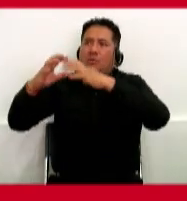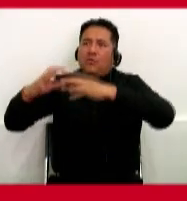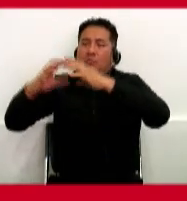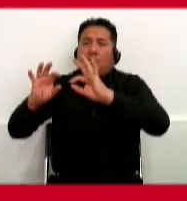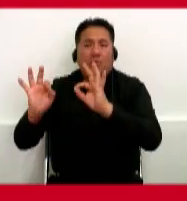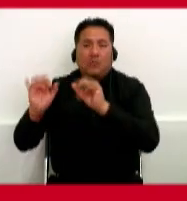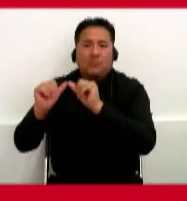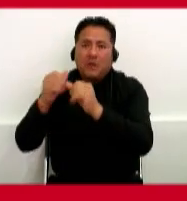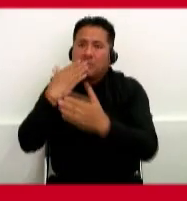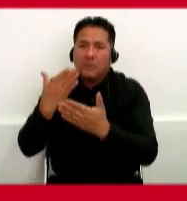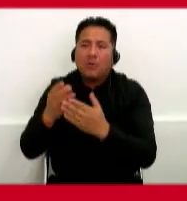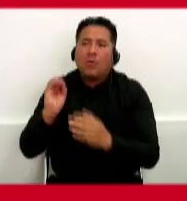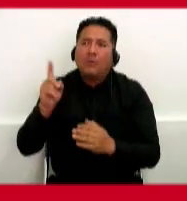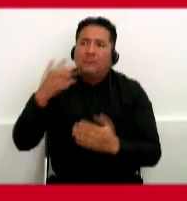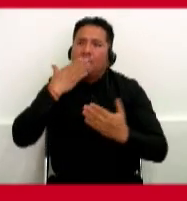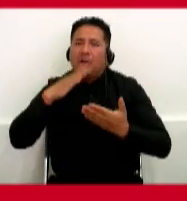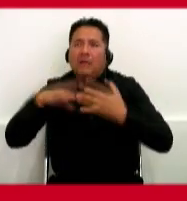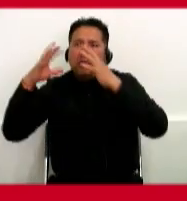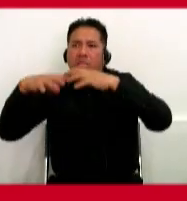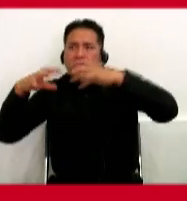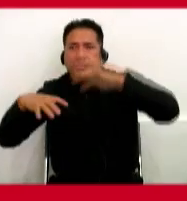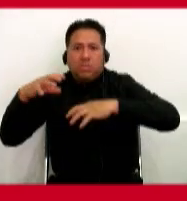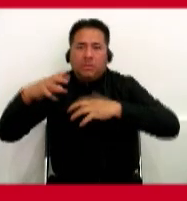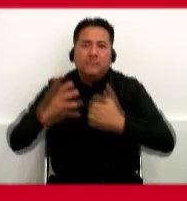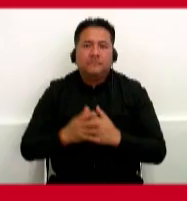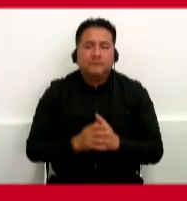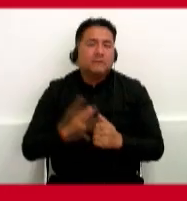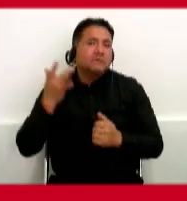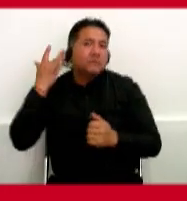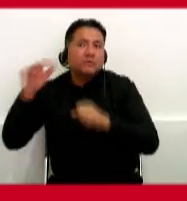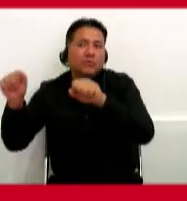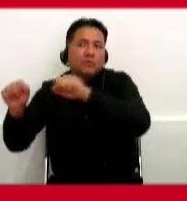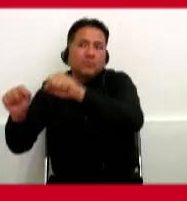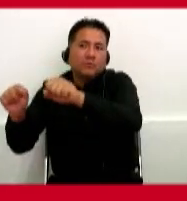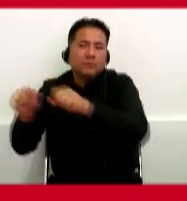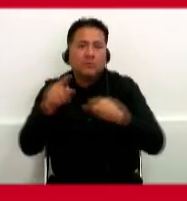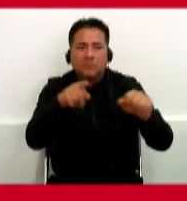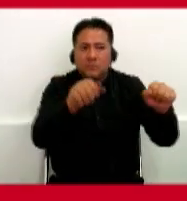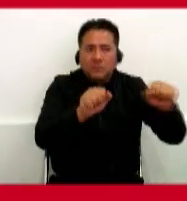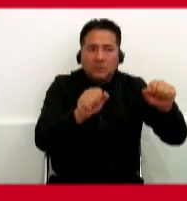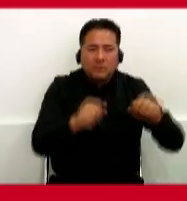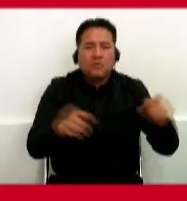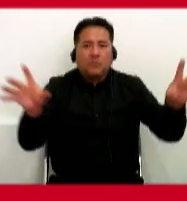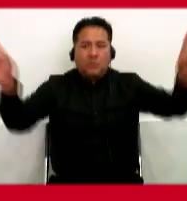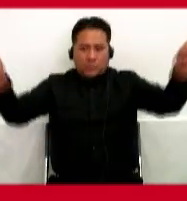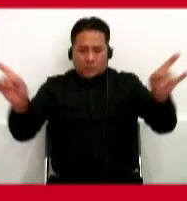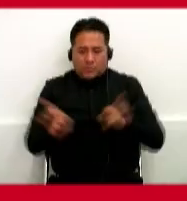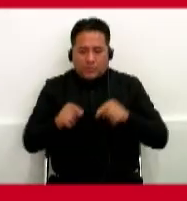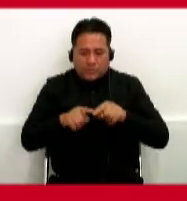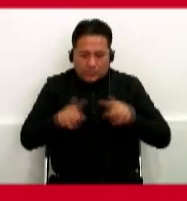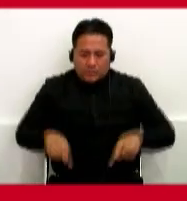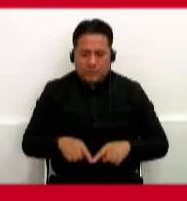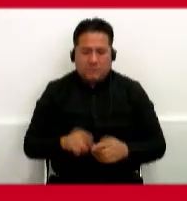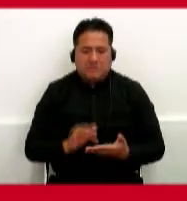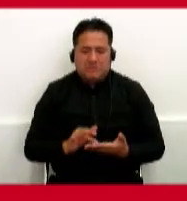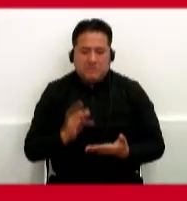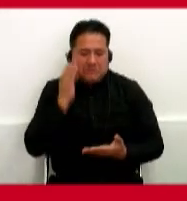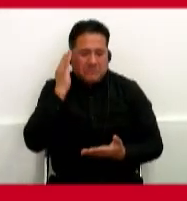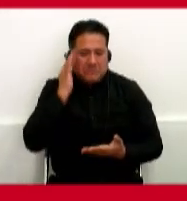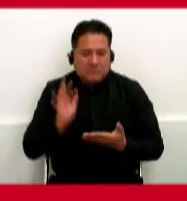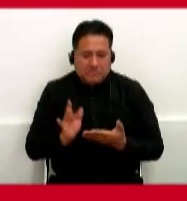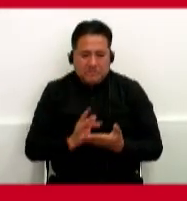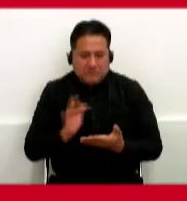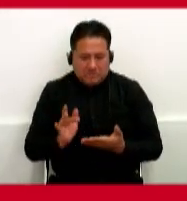luminosa. Y de manera de gestionar cualquier riesgo o cualquier cambio que podría